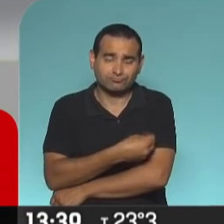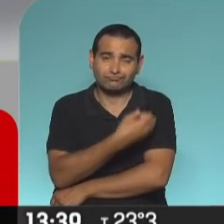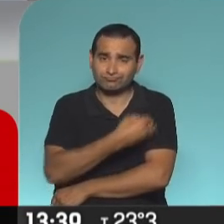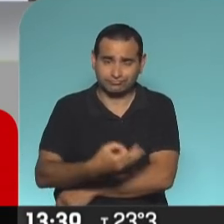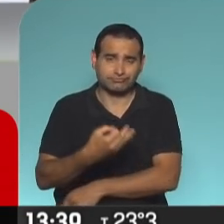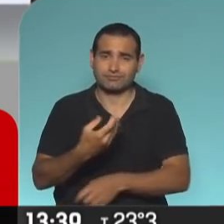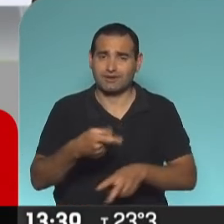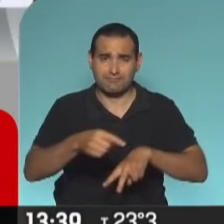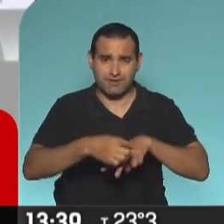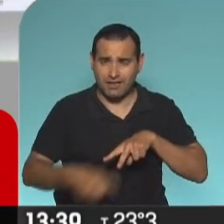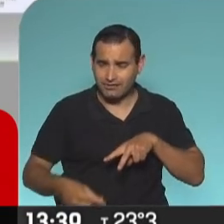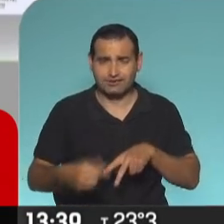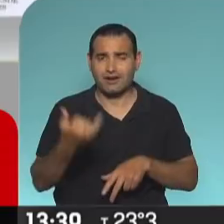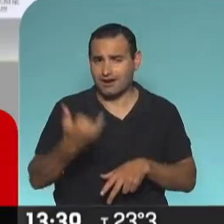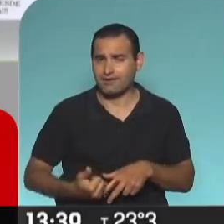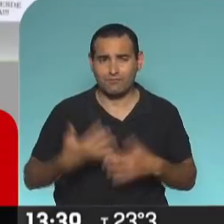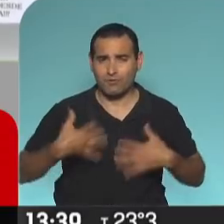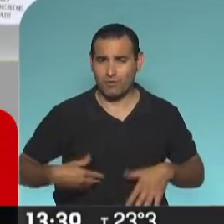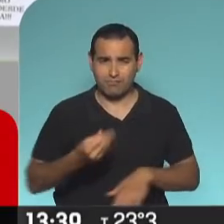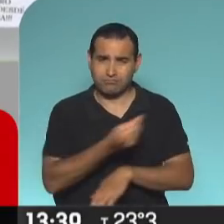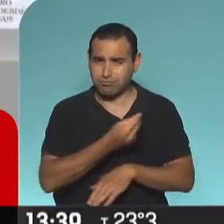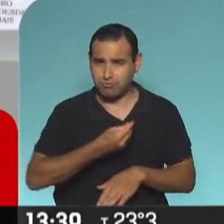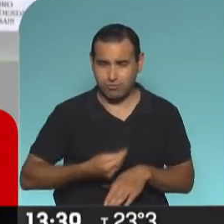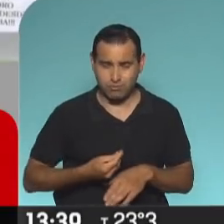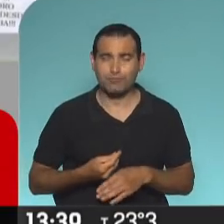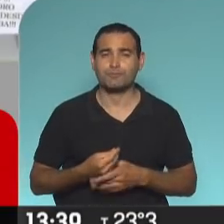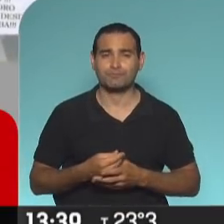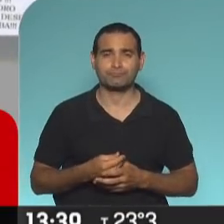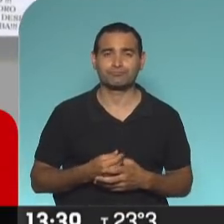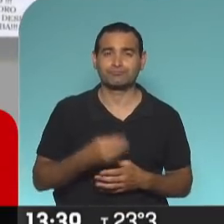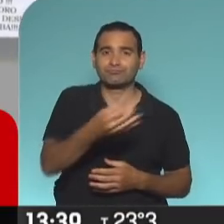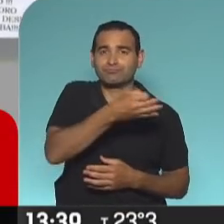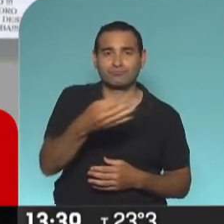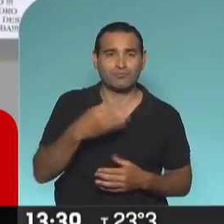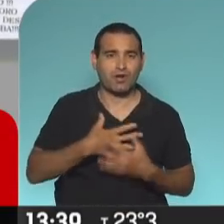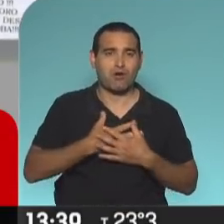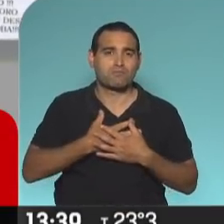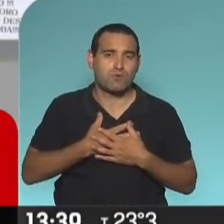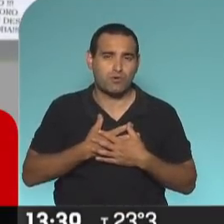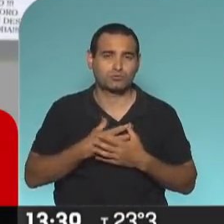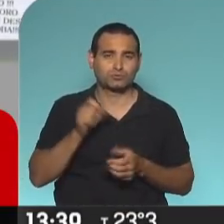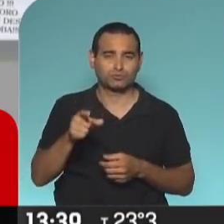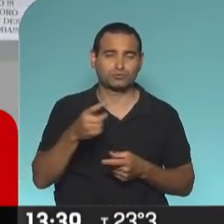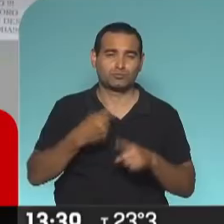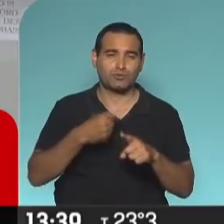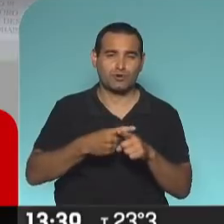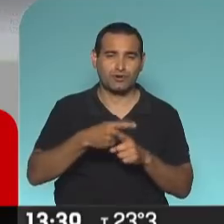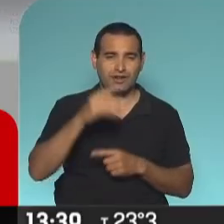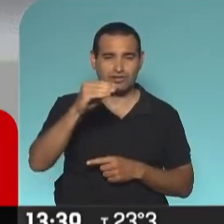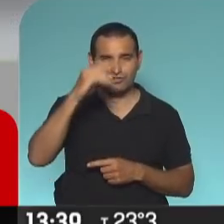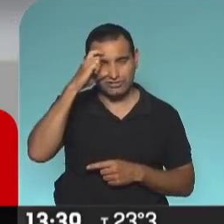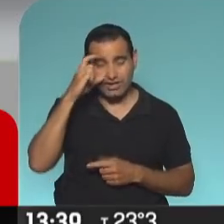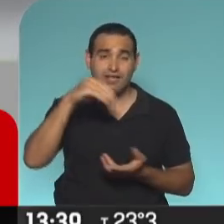en la brazo, pierna. en la pantorrilla. En la pantorrilla, en el ese pecho, recuerdo en la espalda. permanente. Su amor por el Che, ¿no? Y su amor por